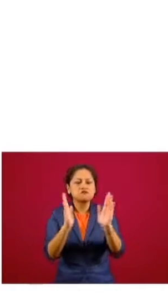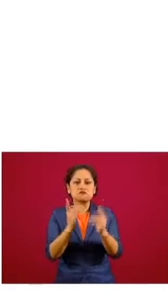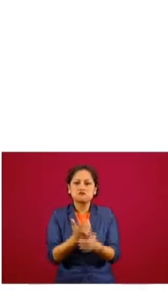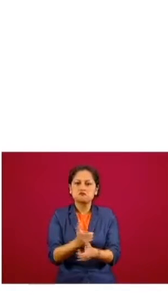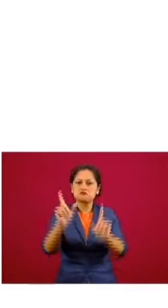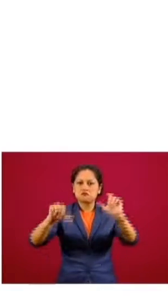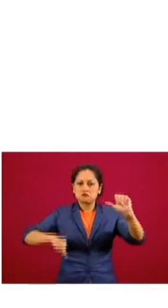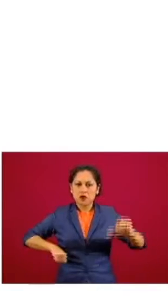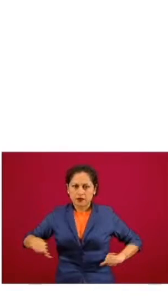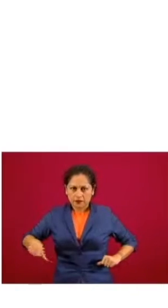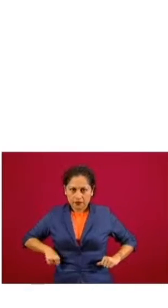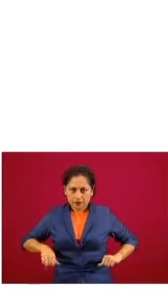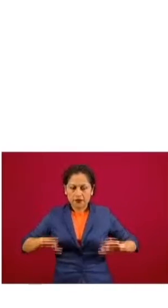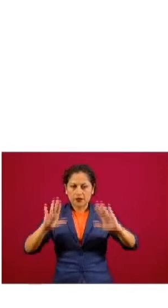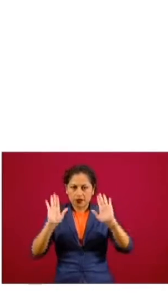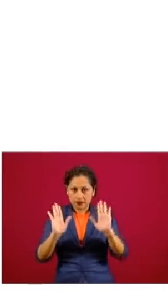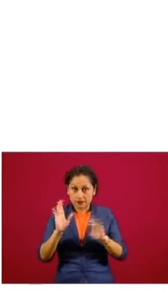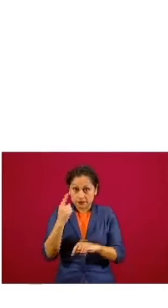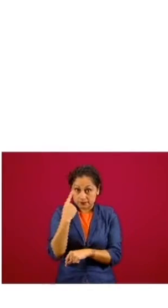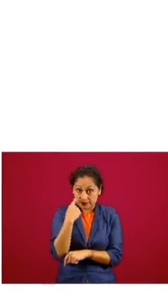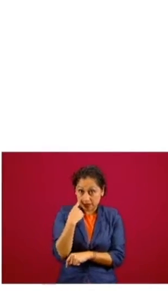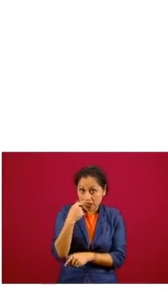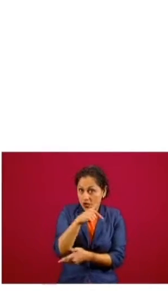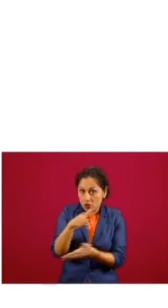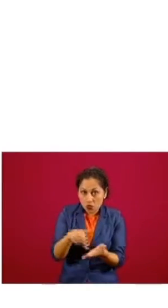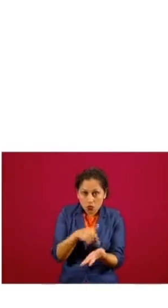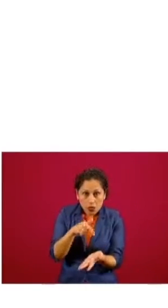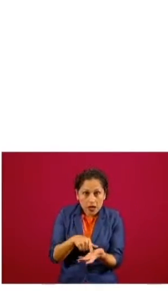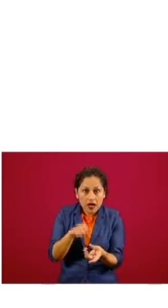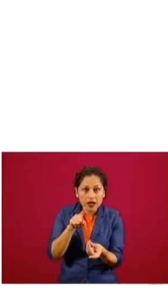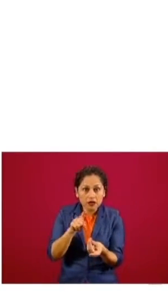en los municipios donde hay baja o nula transmisión,